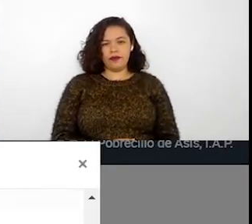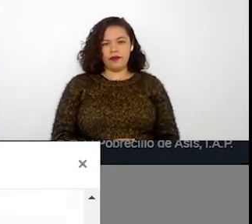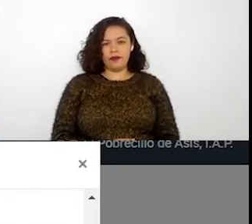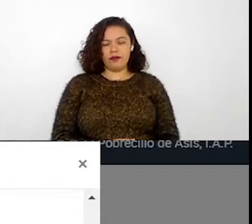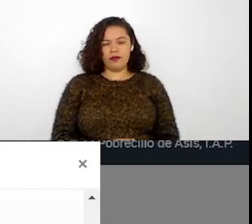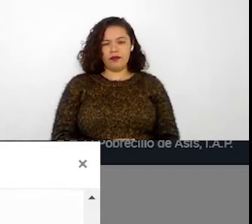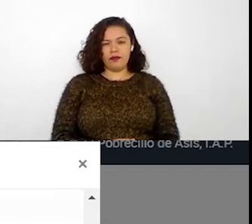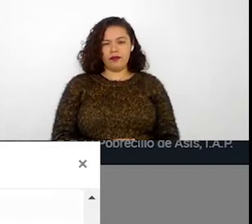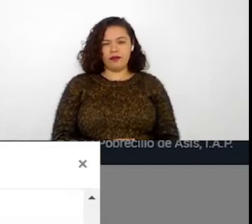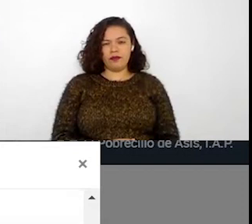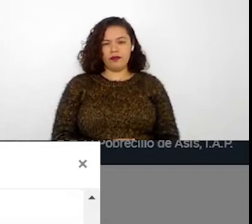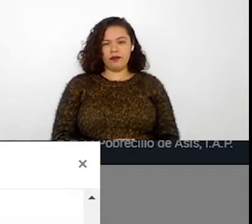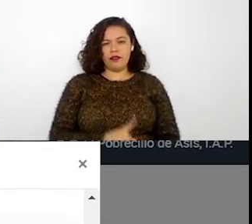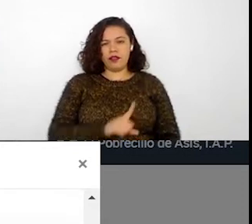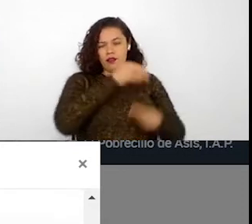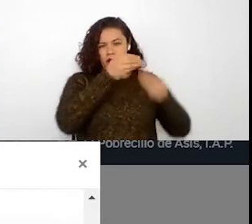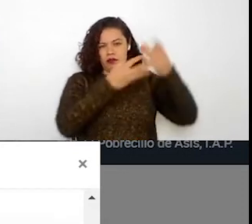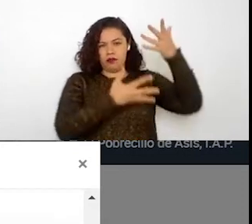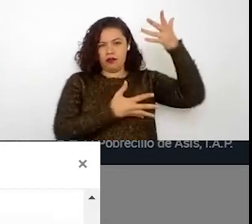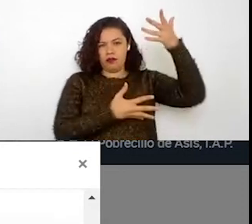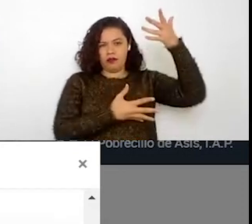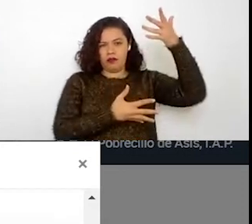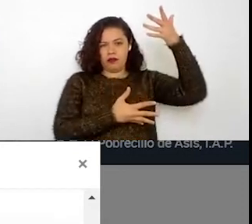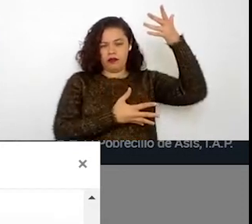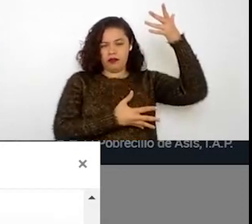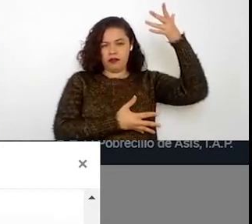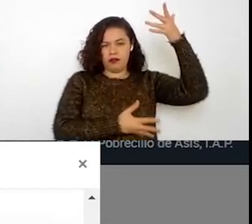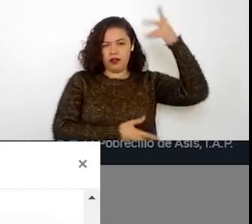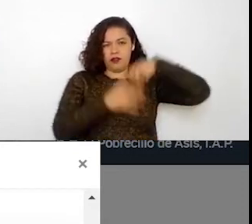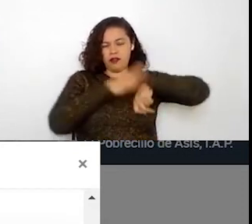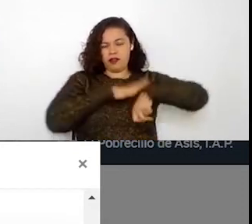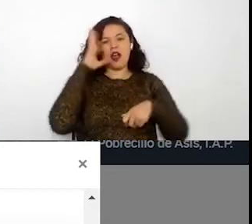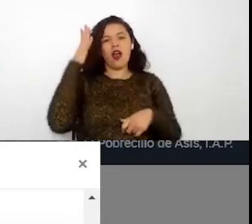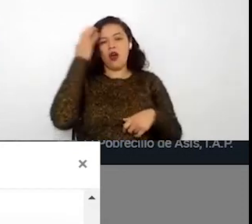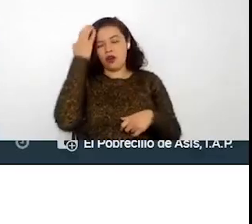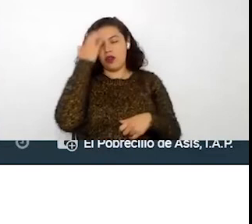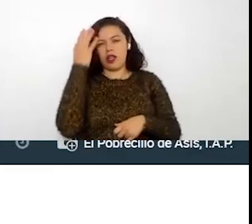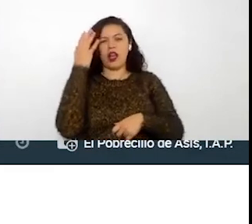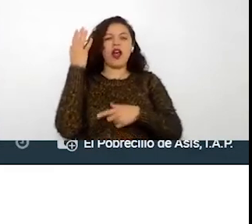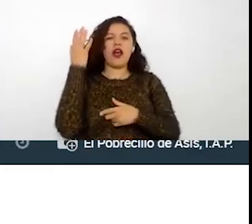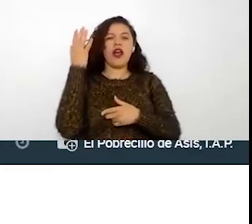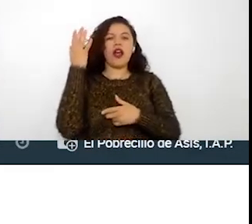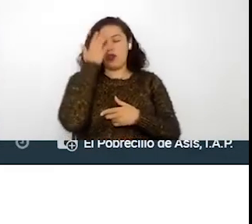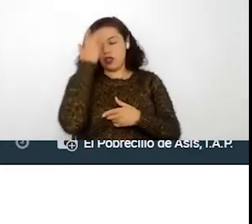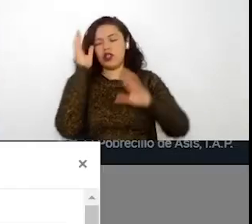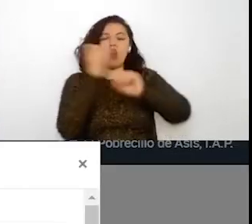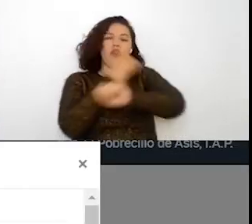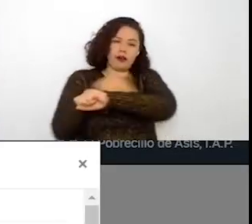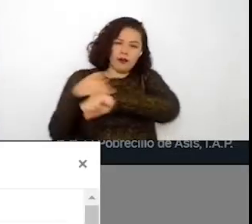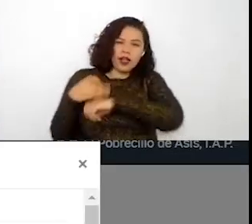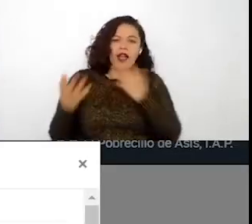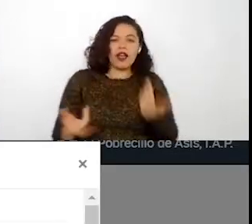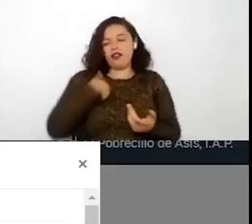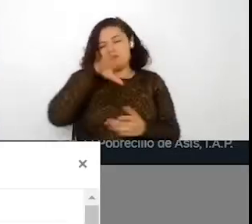después nos despliega la parte familiar vamos a decir que son con familia y de acuerdo